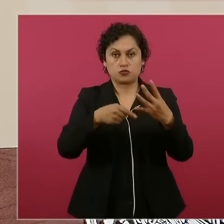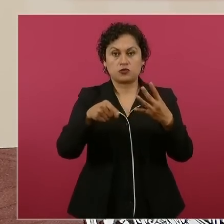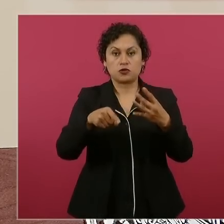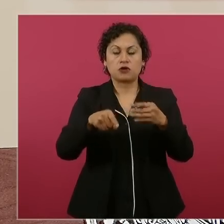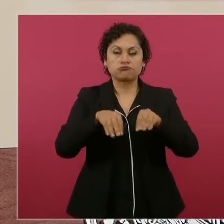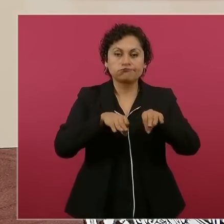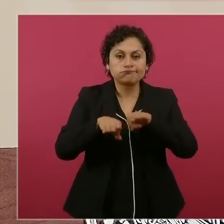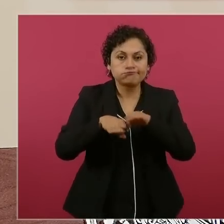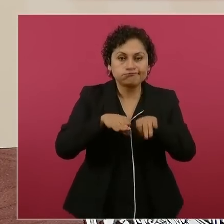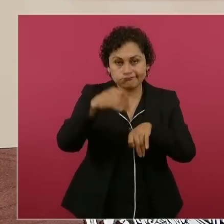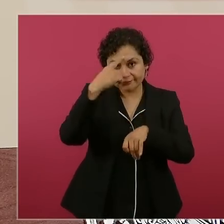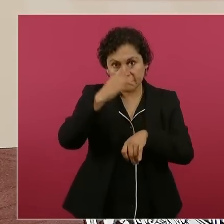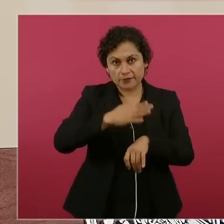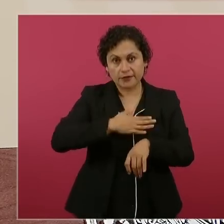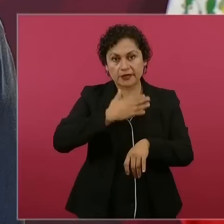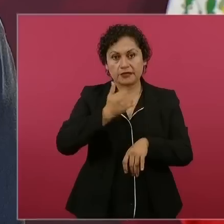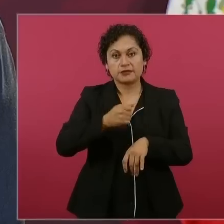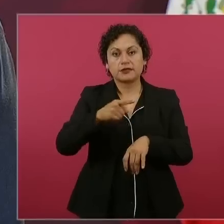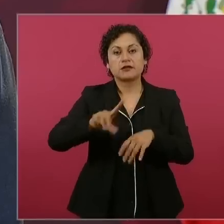2 millones,